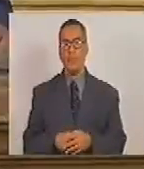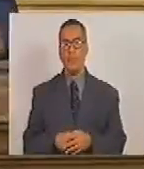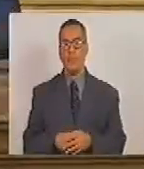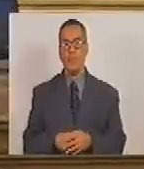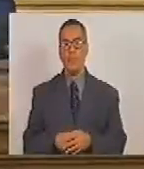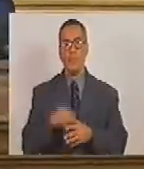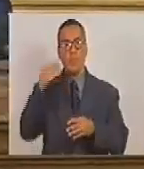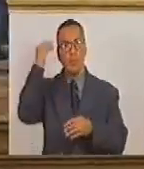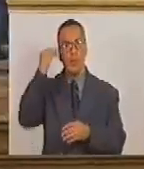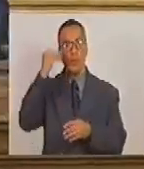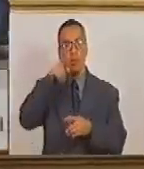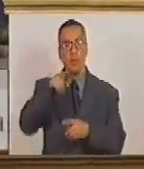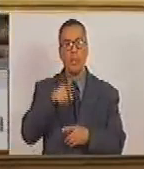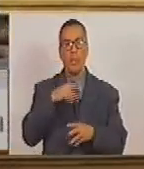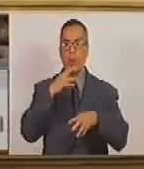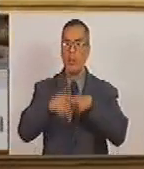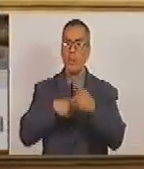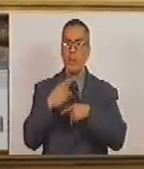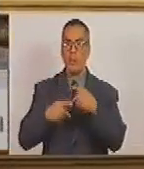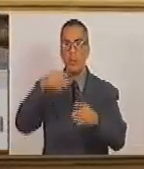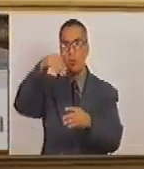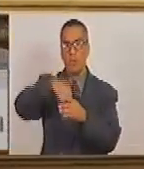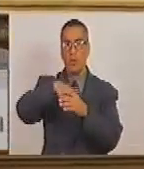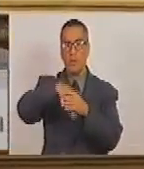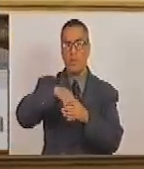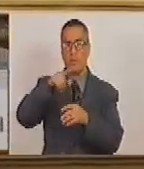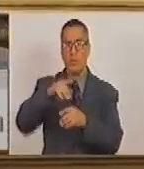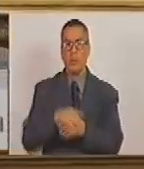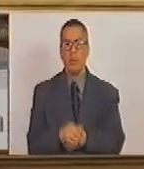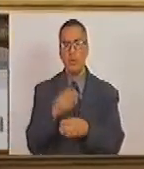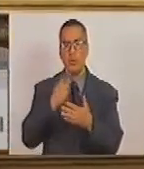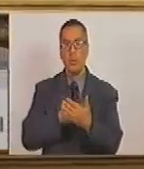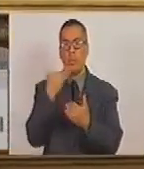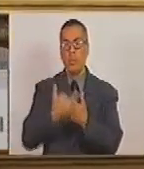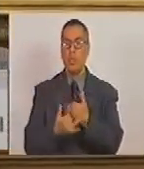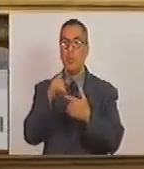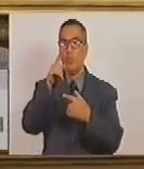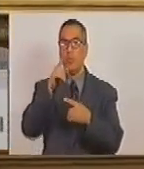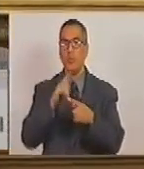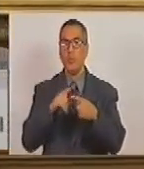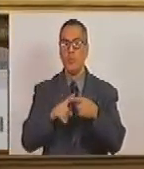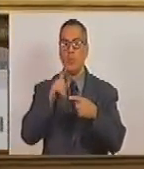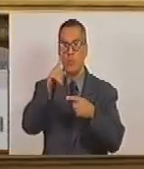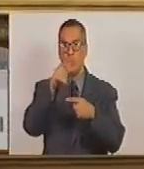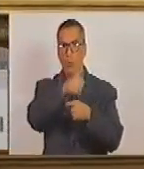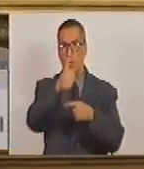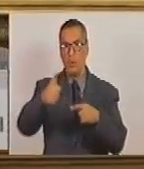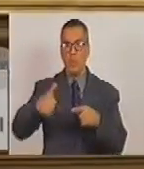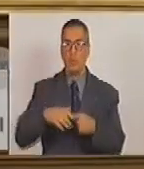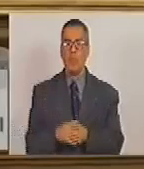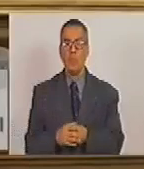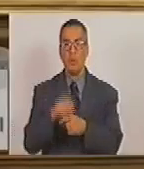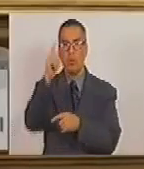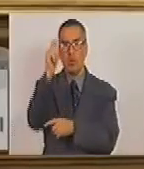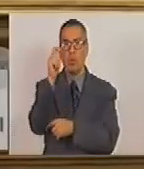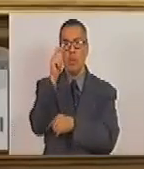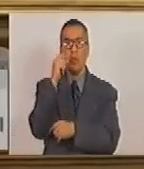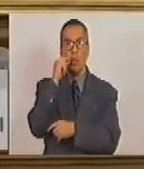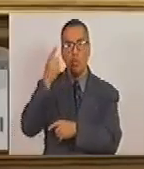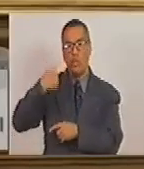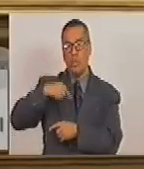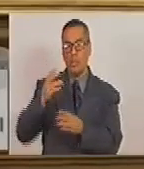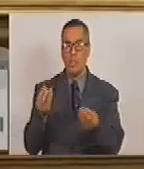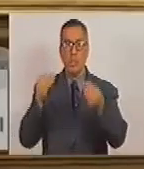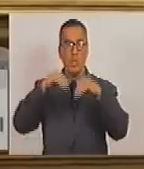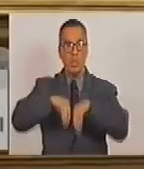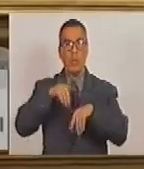En consideración, vamos a proceder a votar los proyectos de actas uno por uno. Las diputadas y diputados que estén de